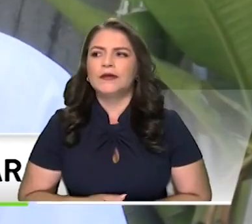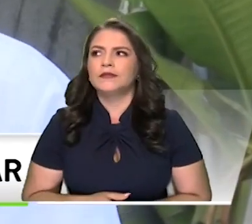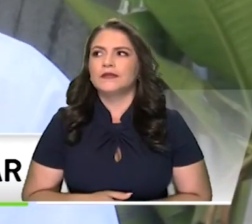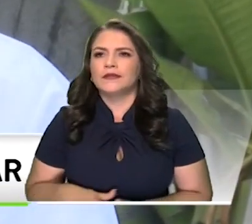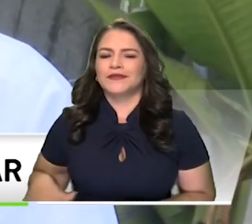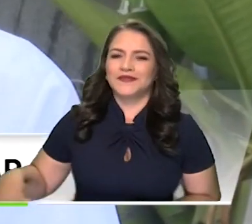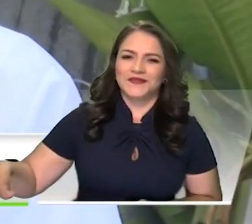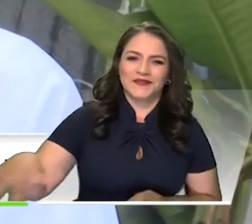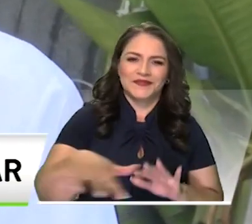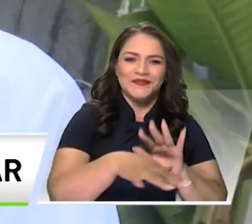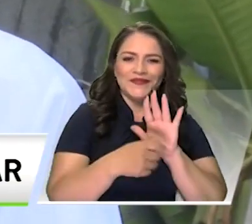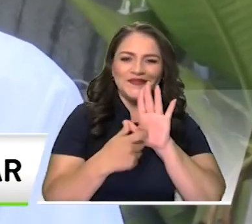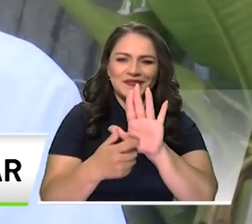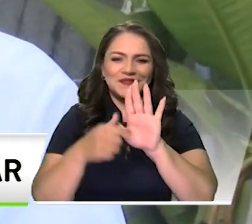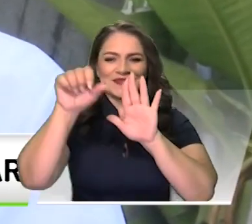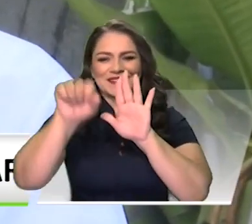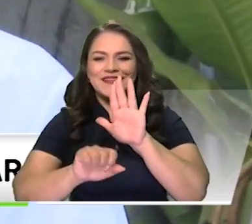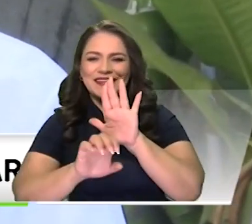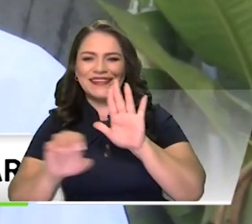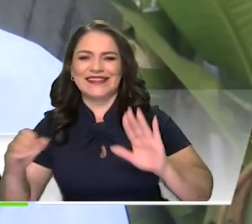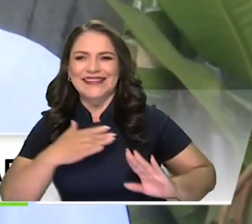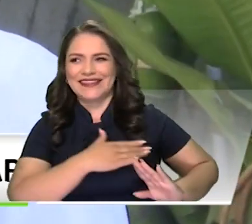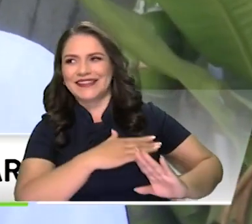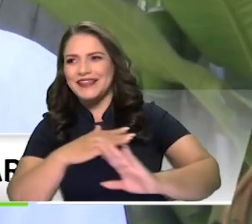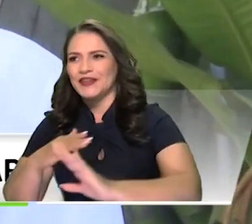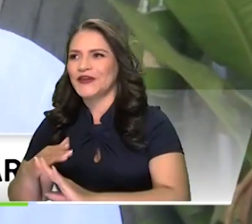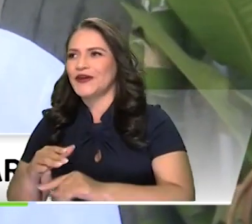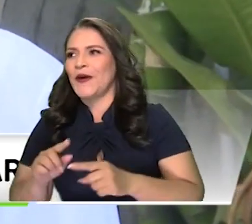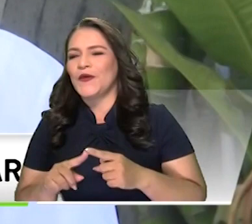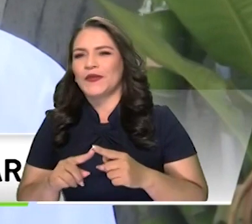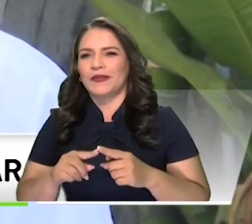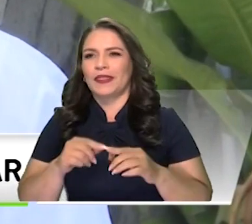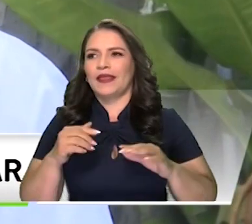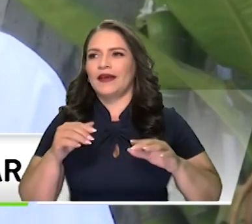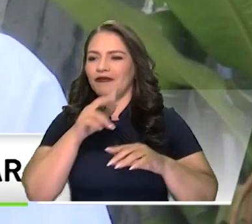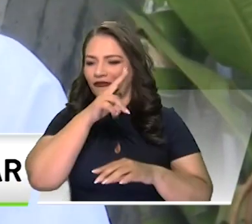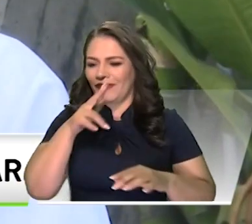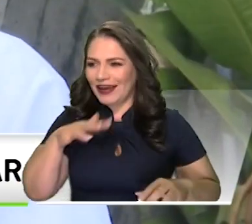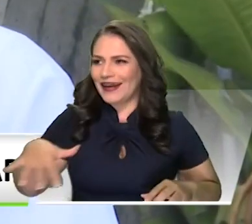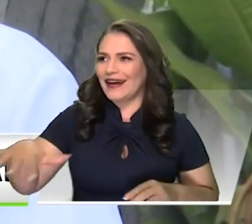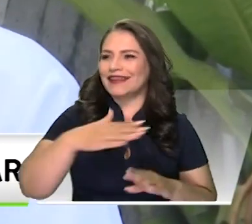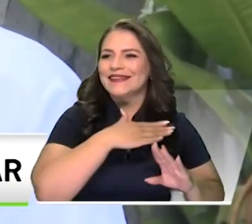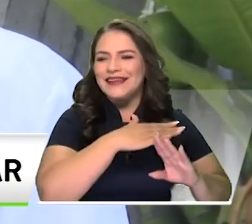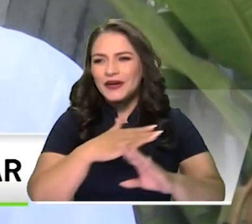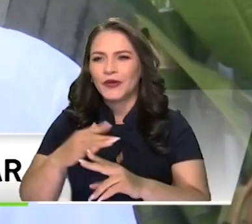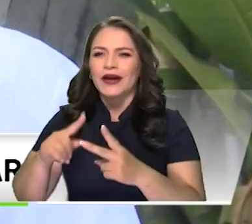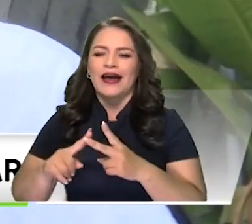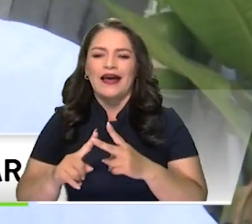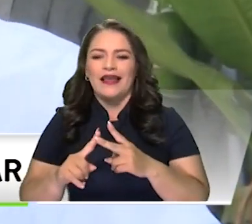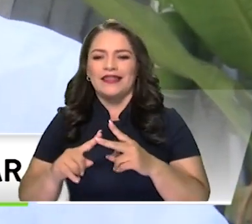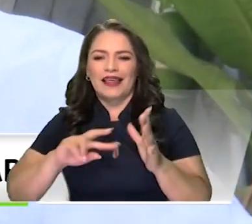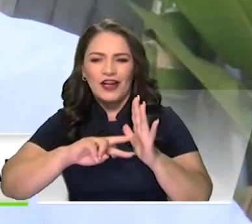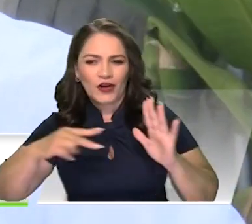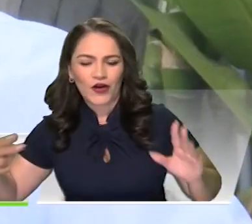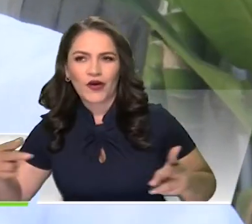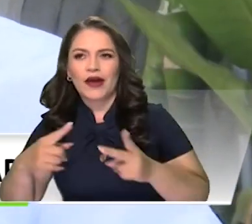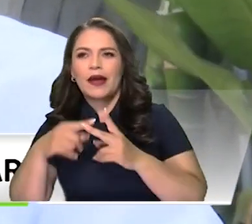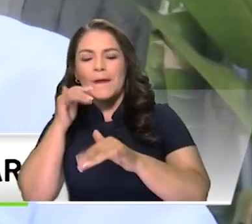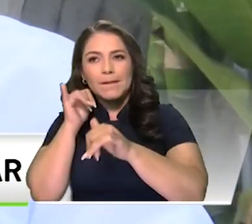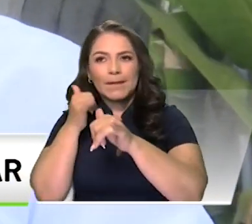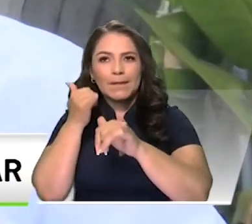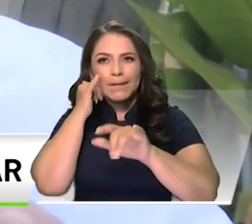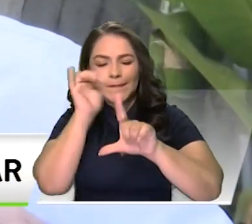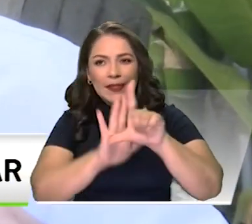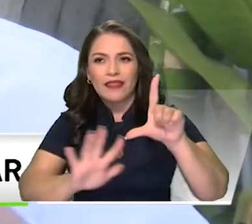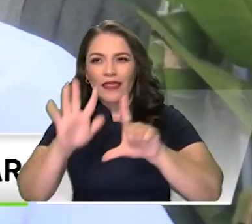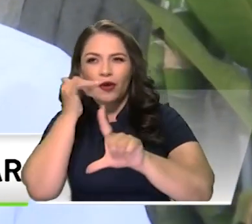para un suroeste más seguro con finca más segura con capacidades de tecnología videovigilancia y recursos